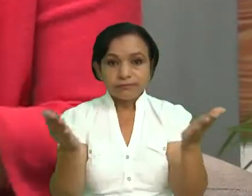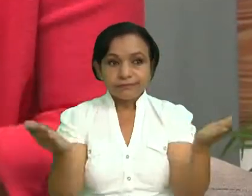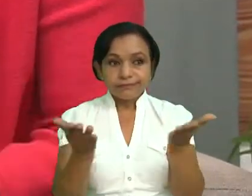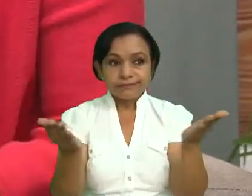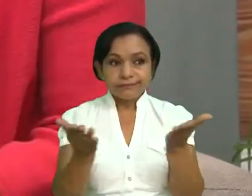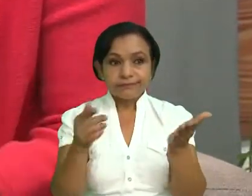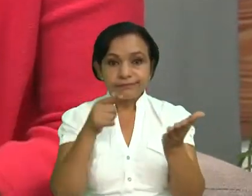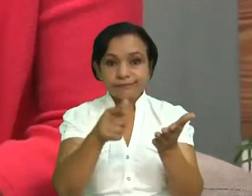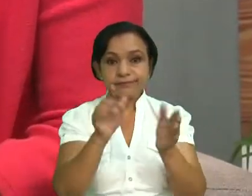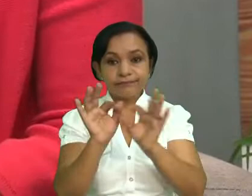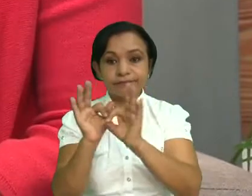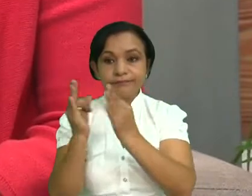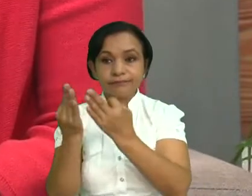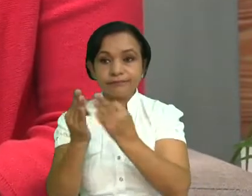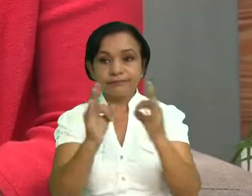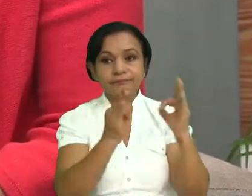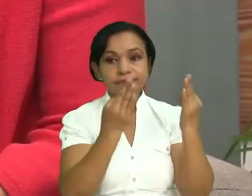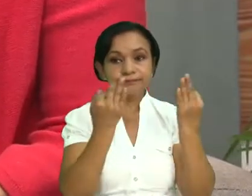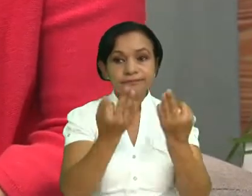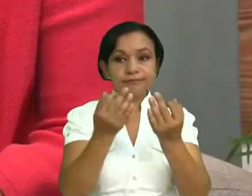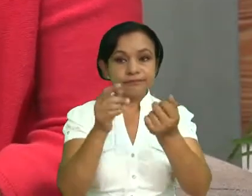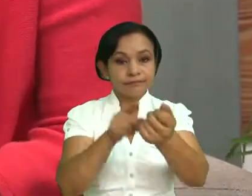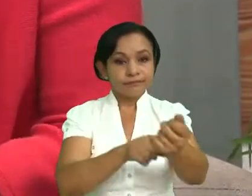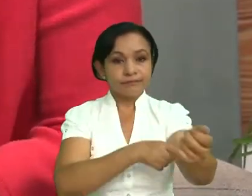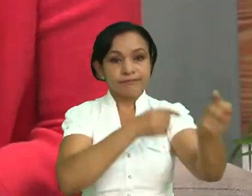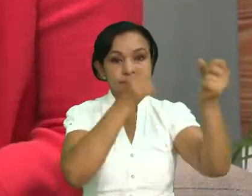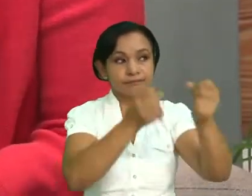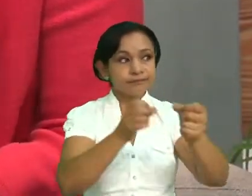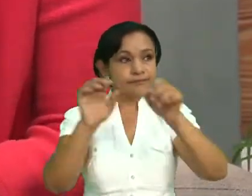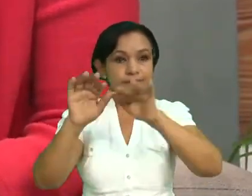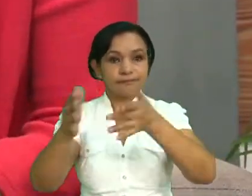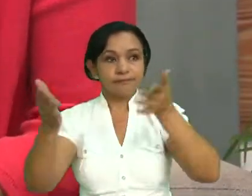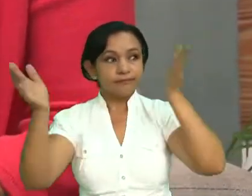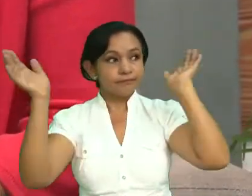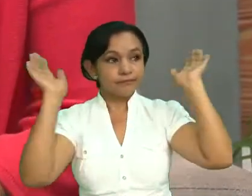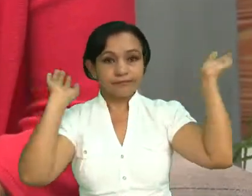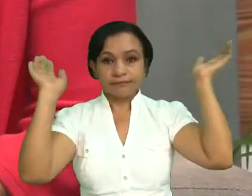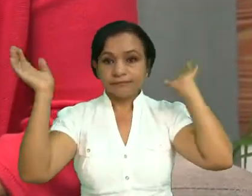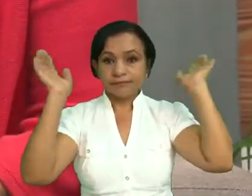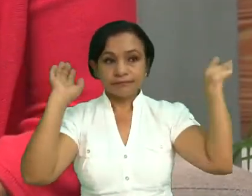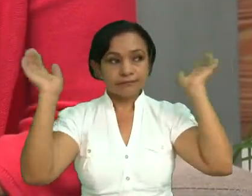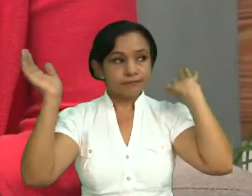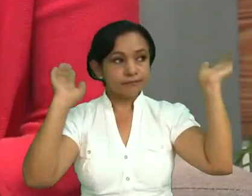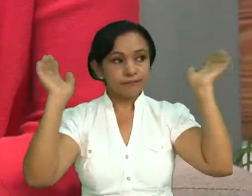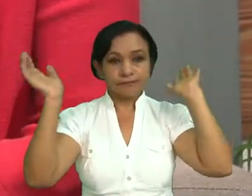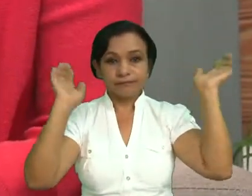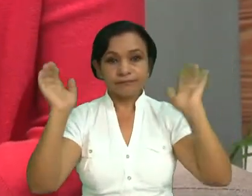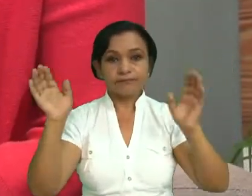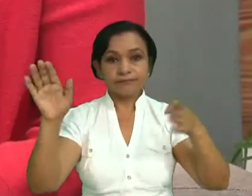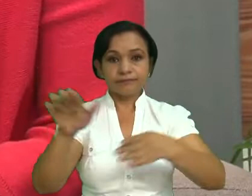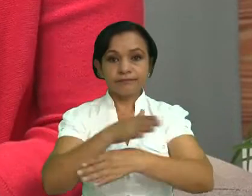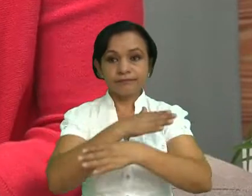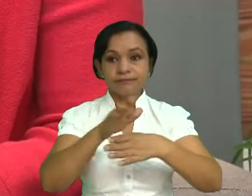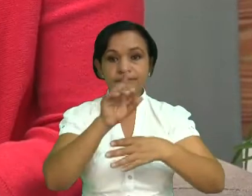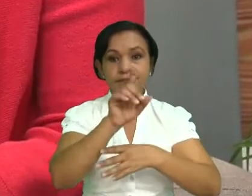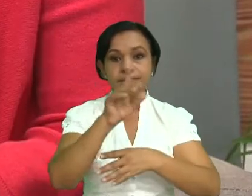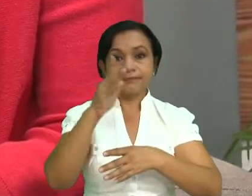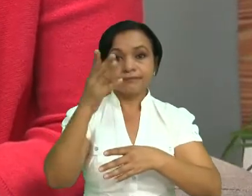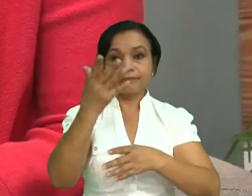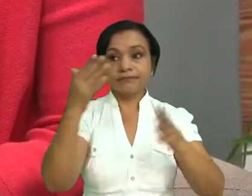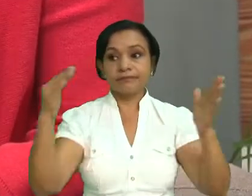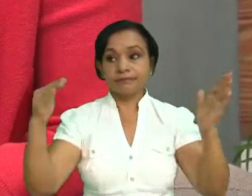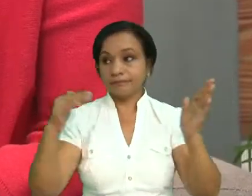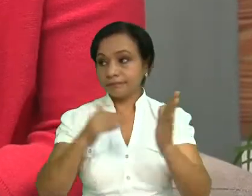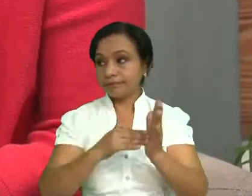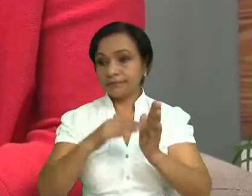de esa familia o esos hermanos y hermanas comerciantes que son, tenemos nosotros en los 8 mercados 19 mil